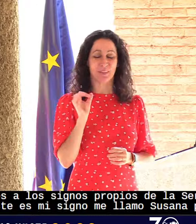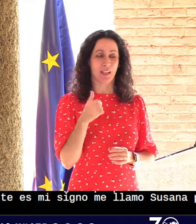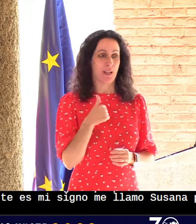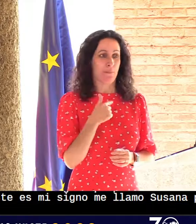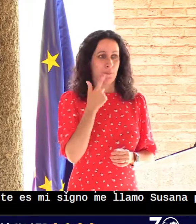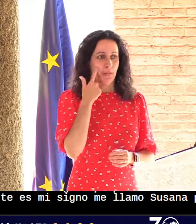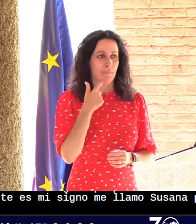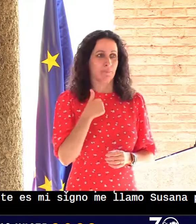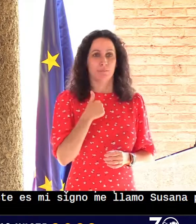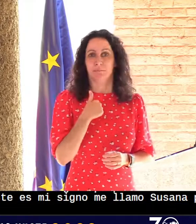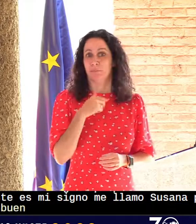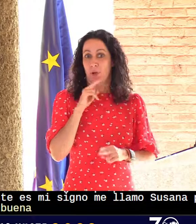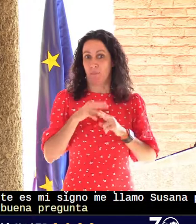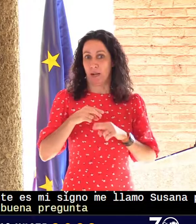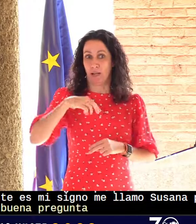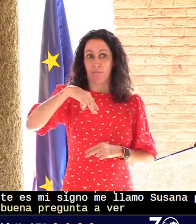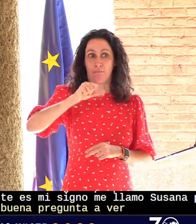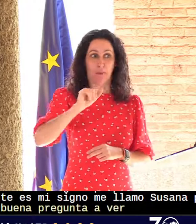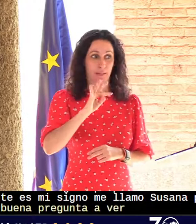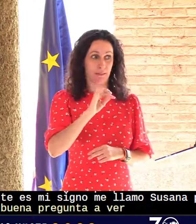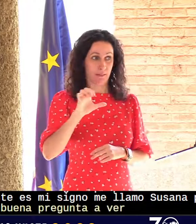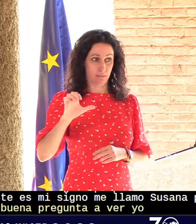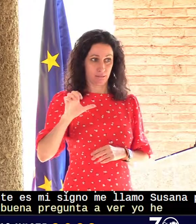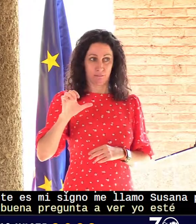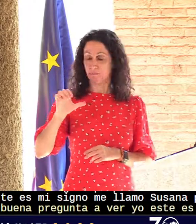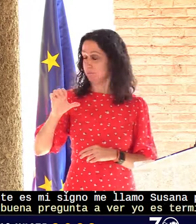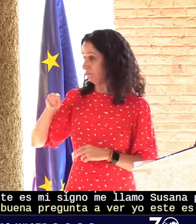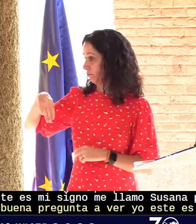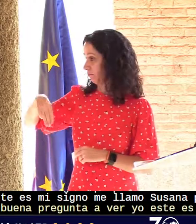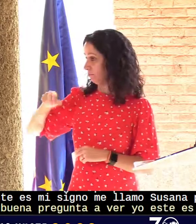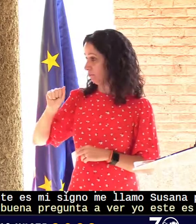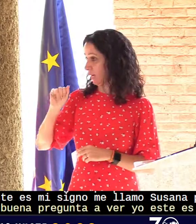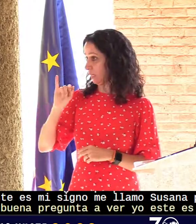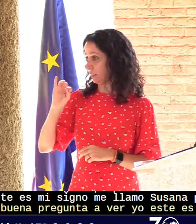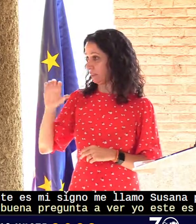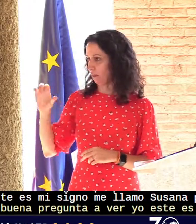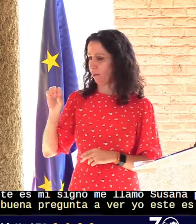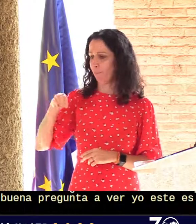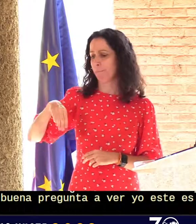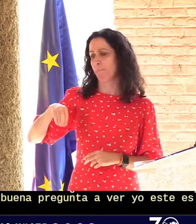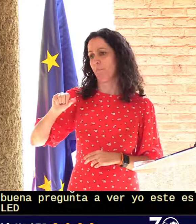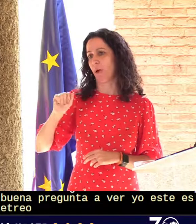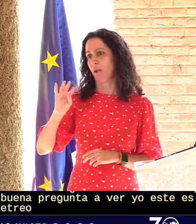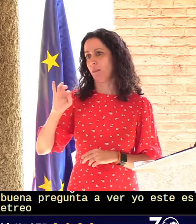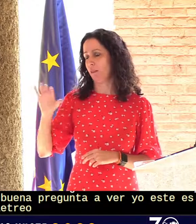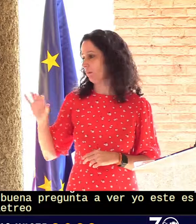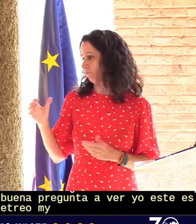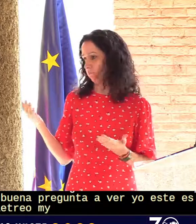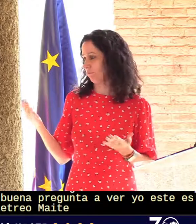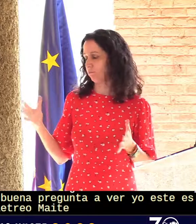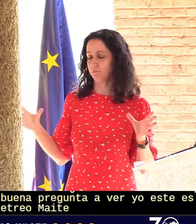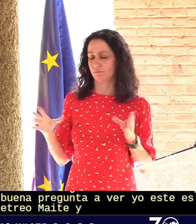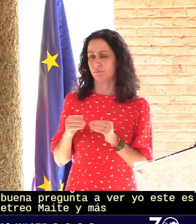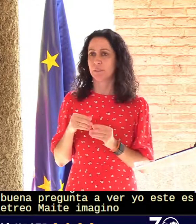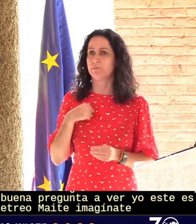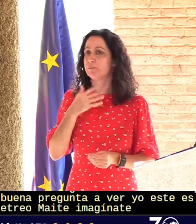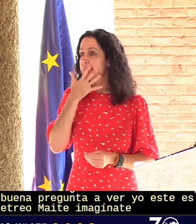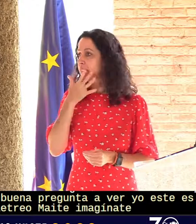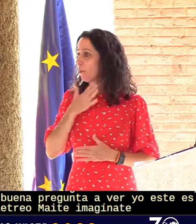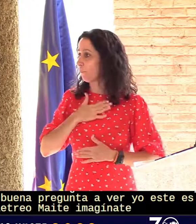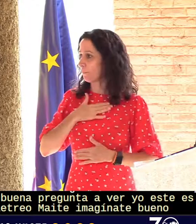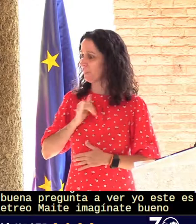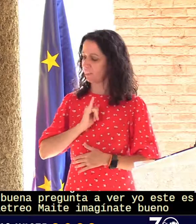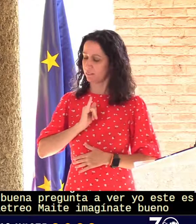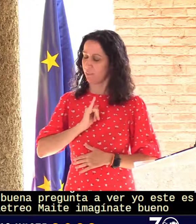bien bien buena pregunta a ver yo este es mi nombre Maite lo ves lo de letreo Maite imagínate